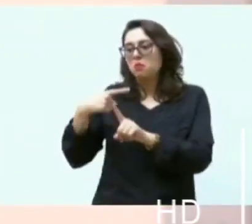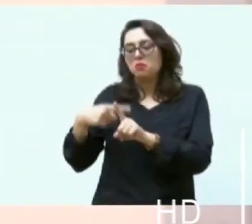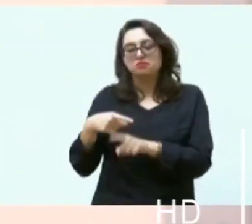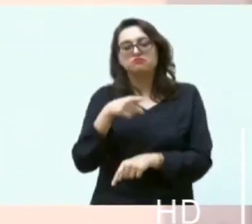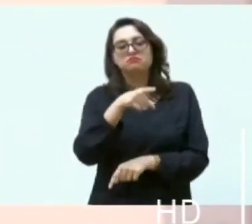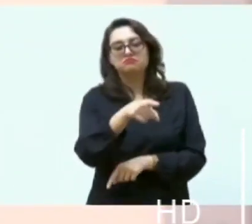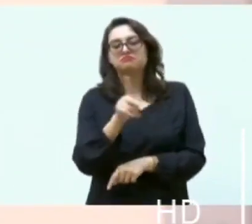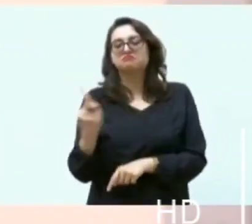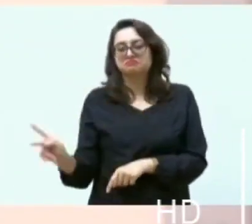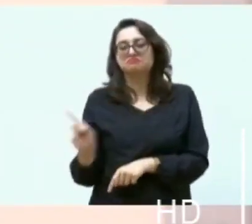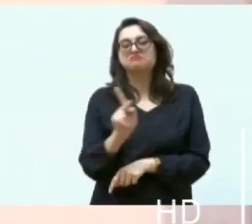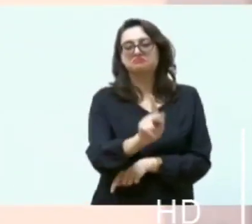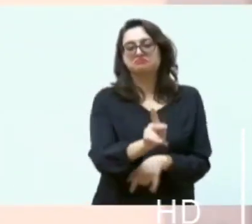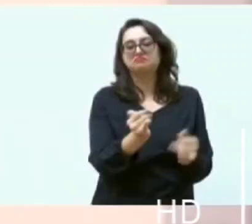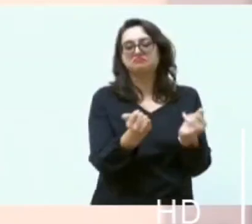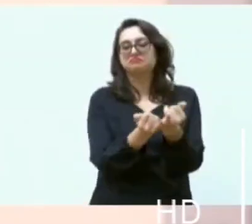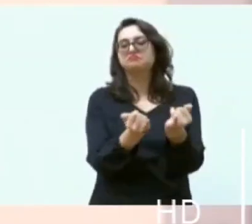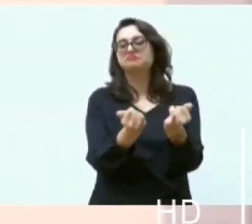También,